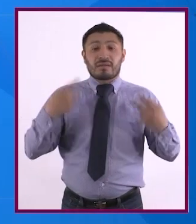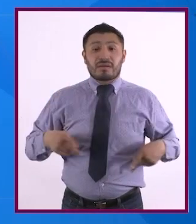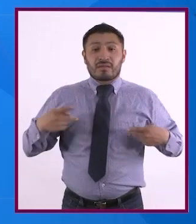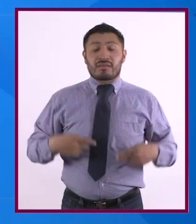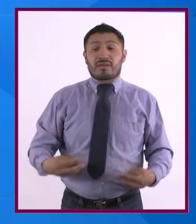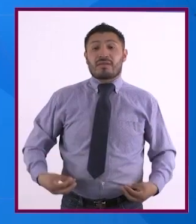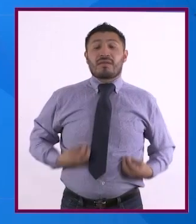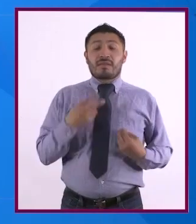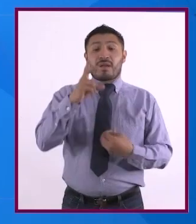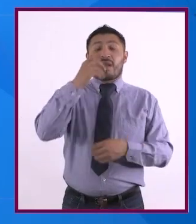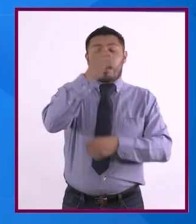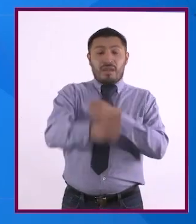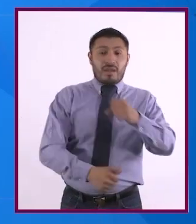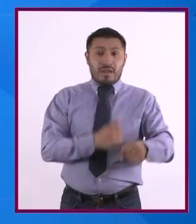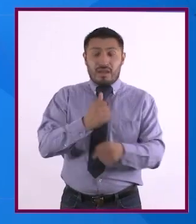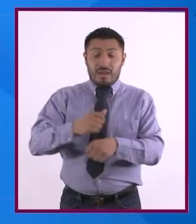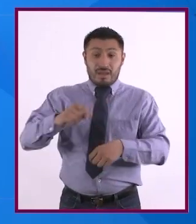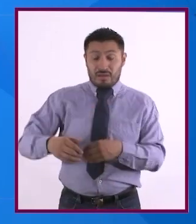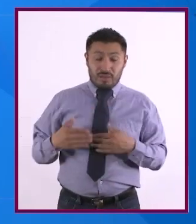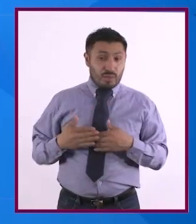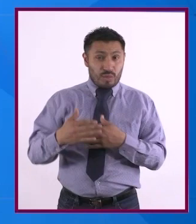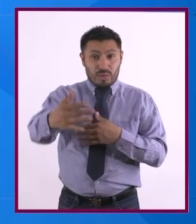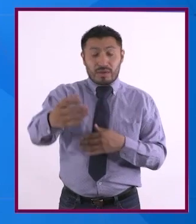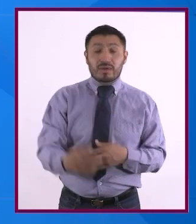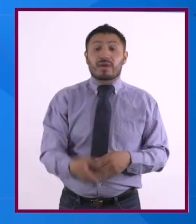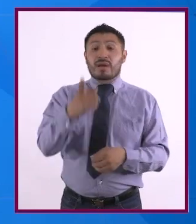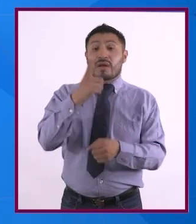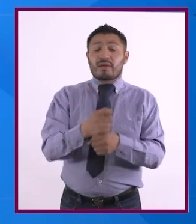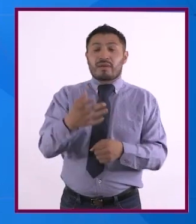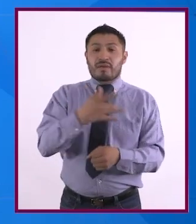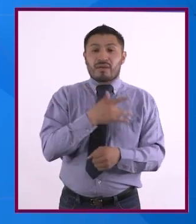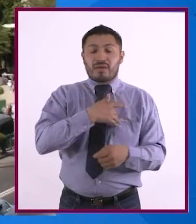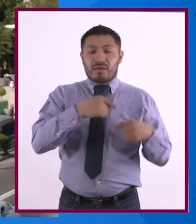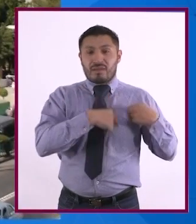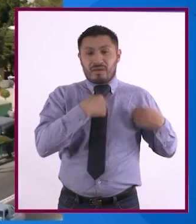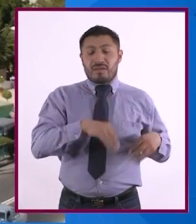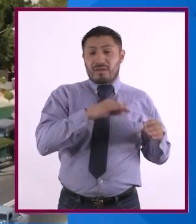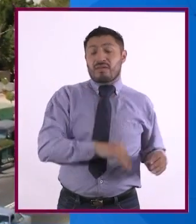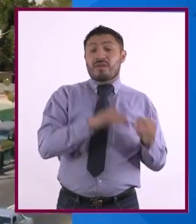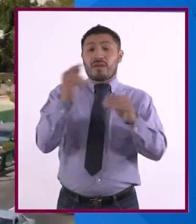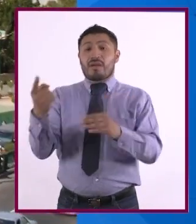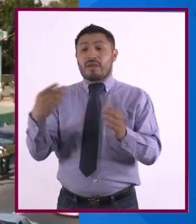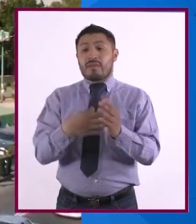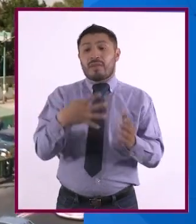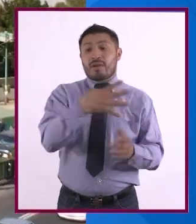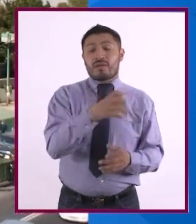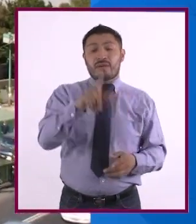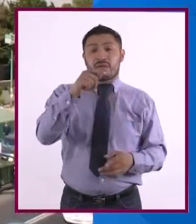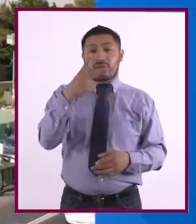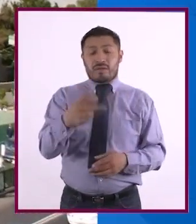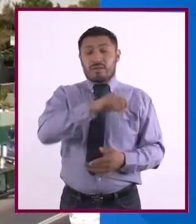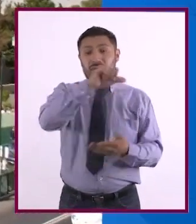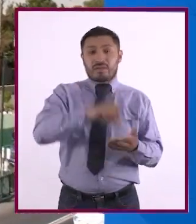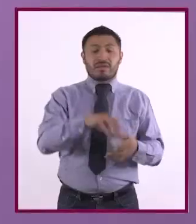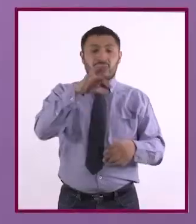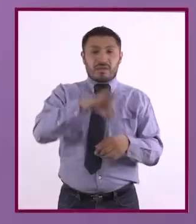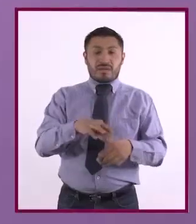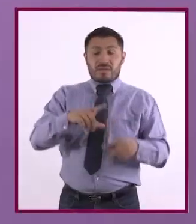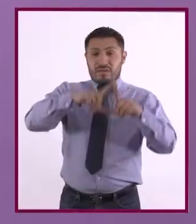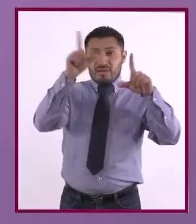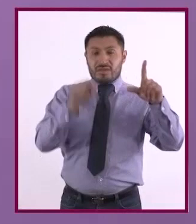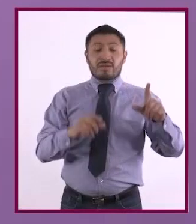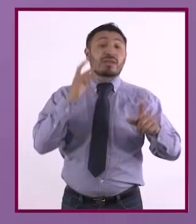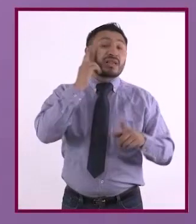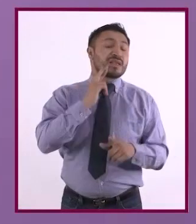casi 30 años más. El primer trasplante de corazón fue realizado en 1988 en el Centro Médico Nacional La Raza. Con